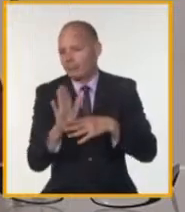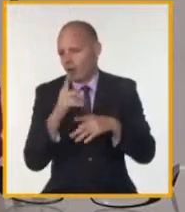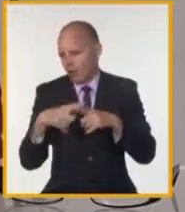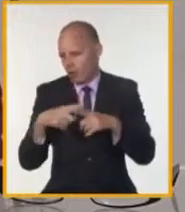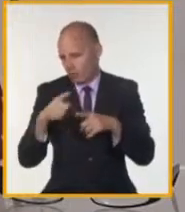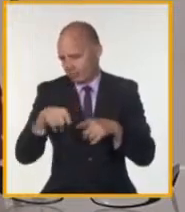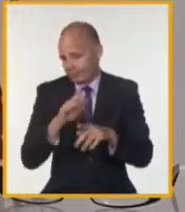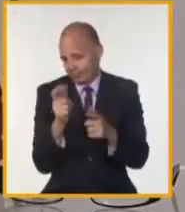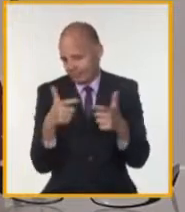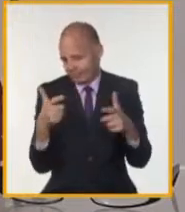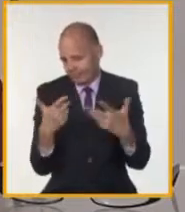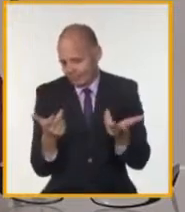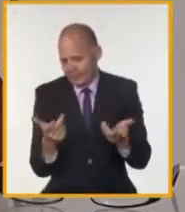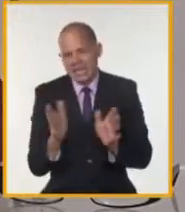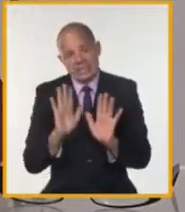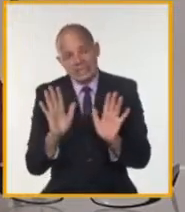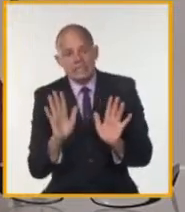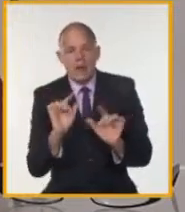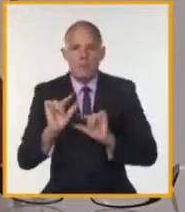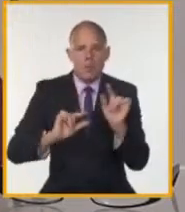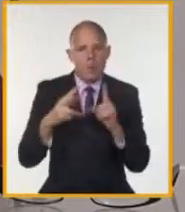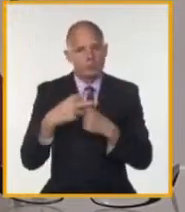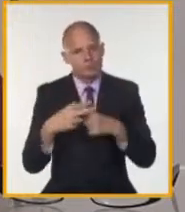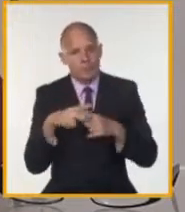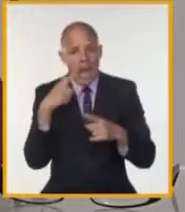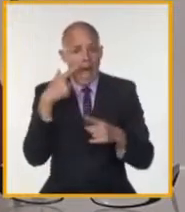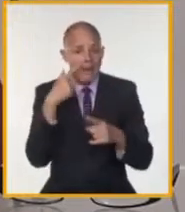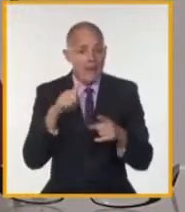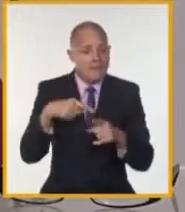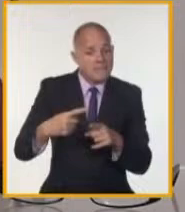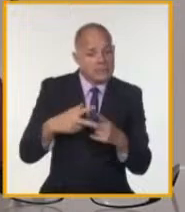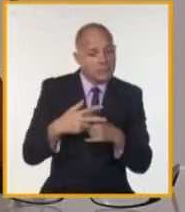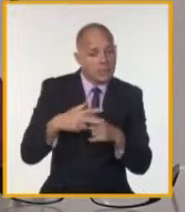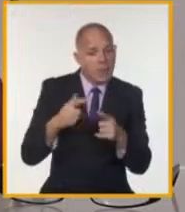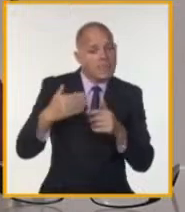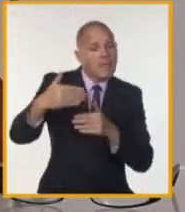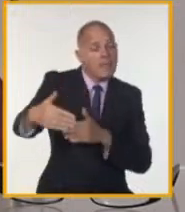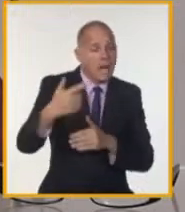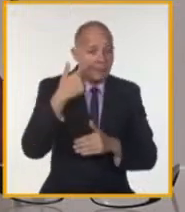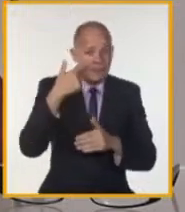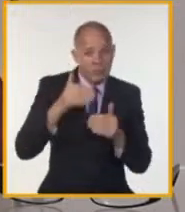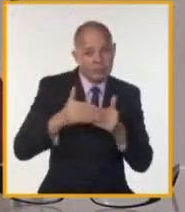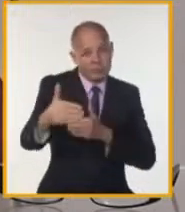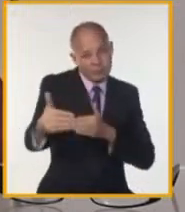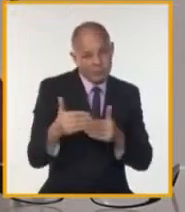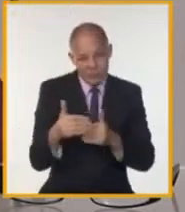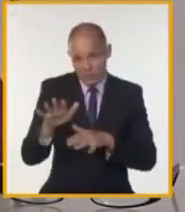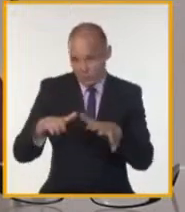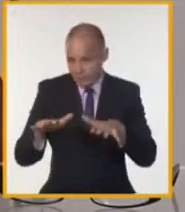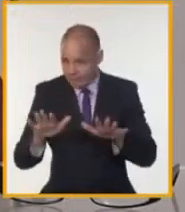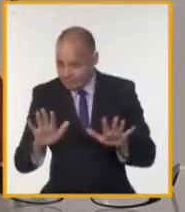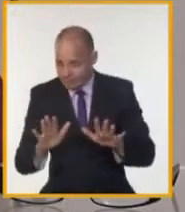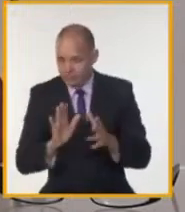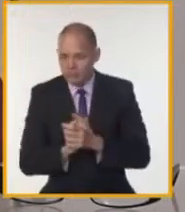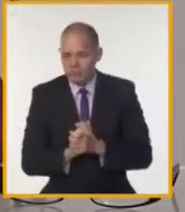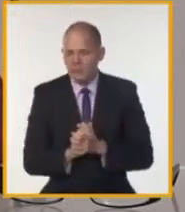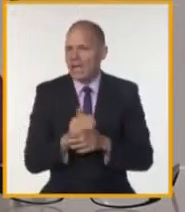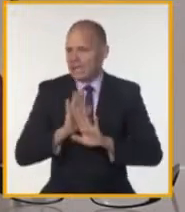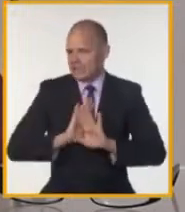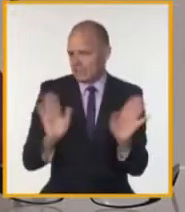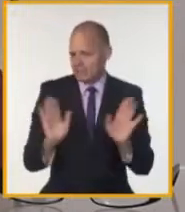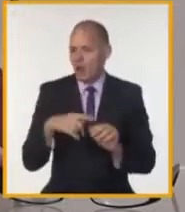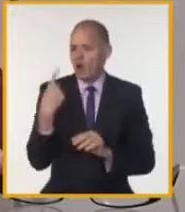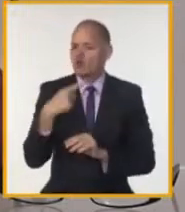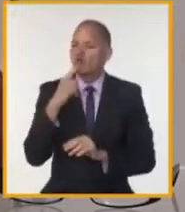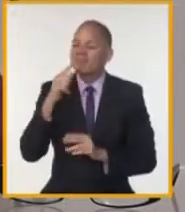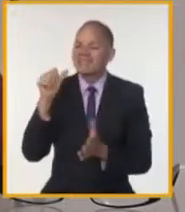solución inmediata, a mediano y a largo plazo, todas las tenemos en cuenta, hicimos un contrato con el Centro de Investigación Social